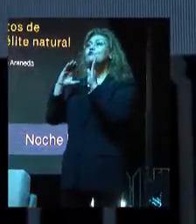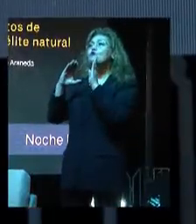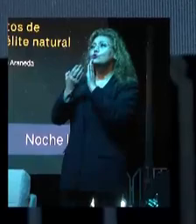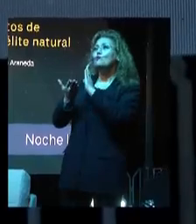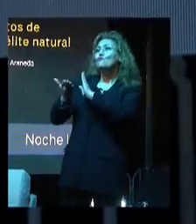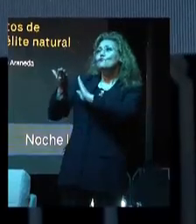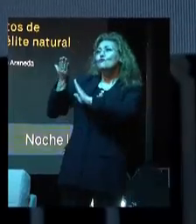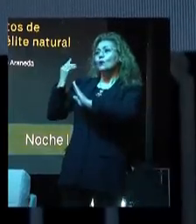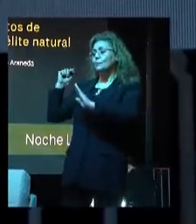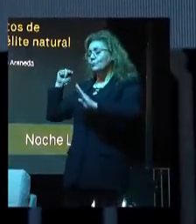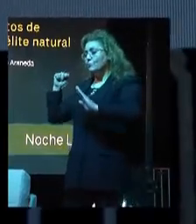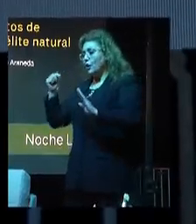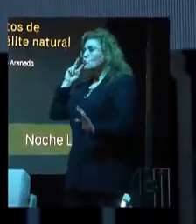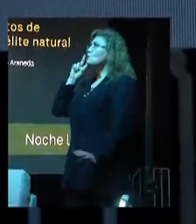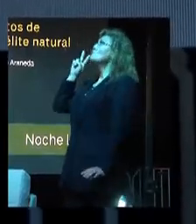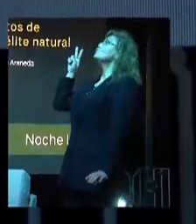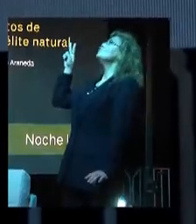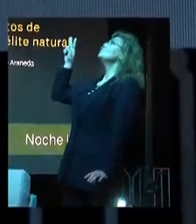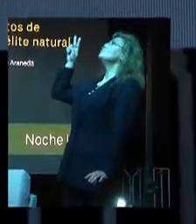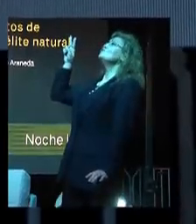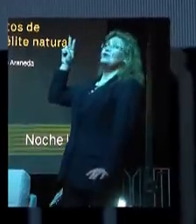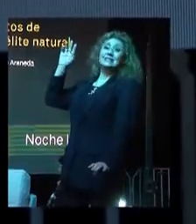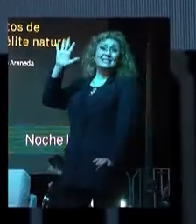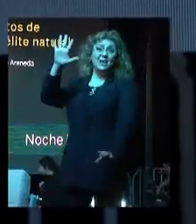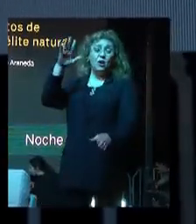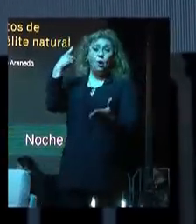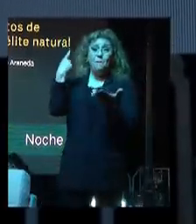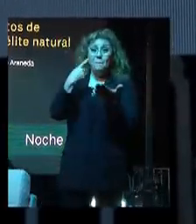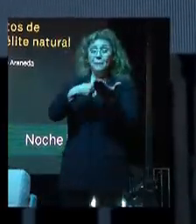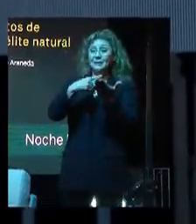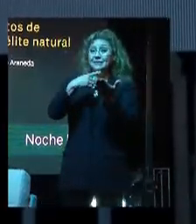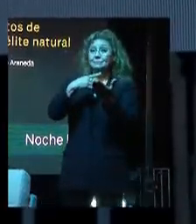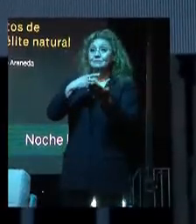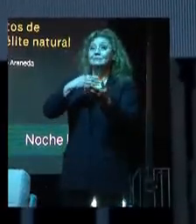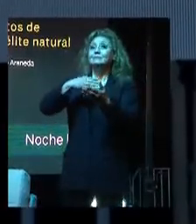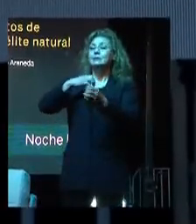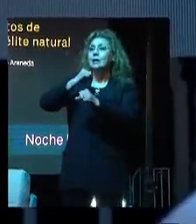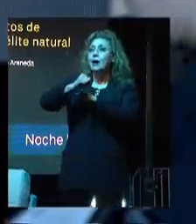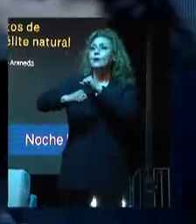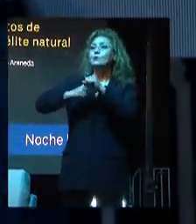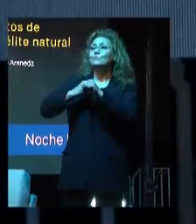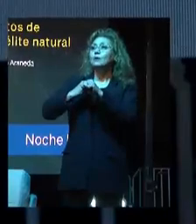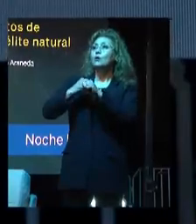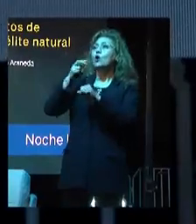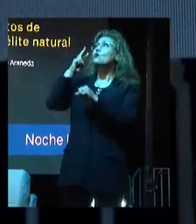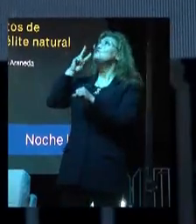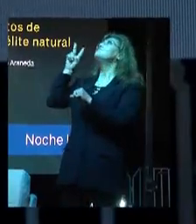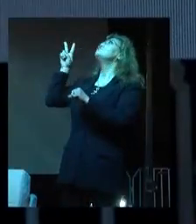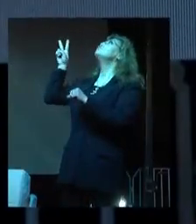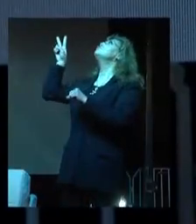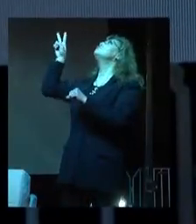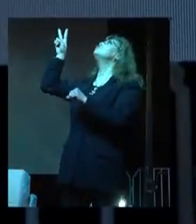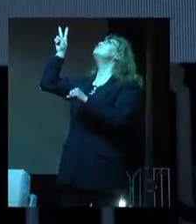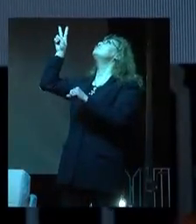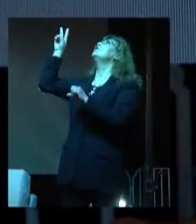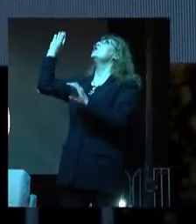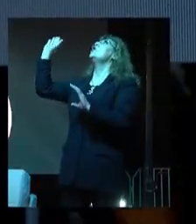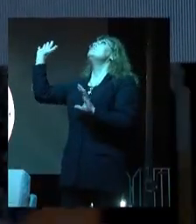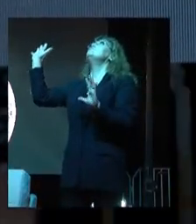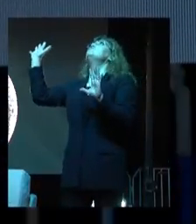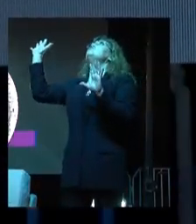precolombinas lo miraron hace 5.000 años. El cielo, uno ve que se va moviendo lentamente día a